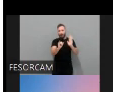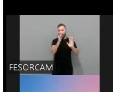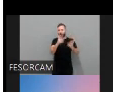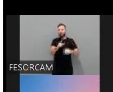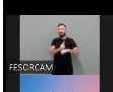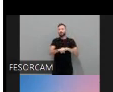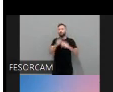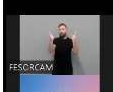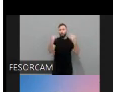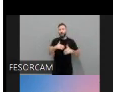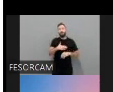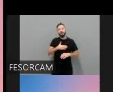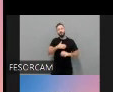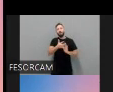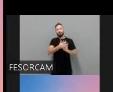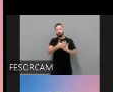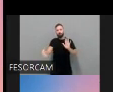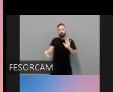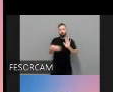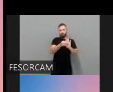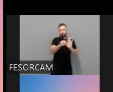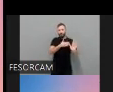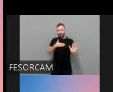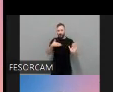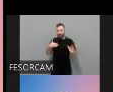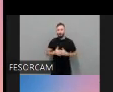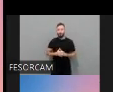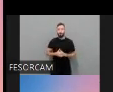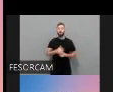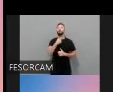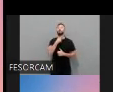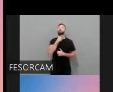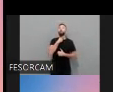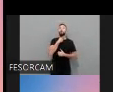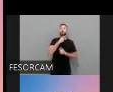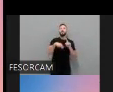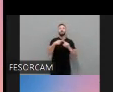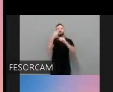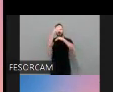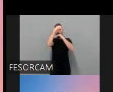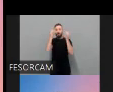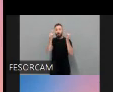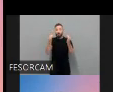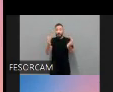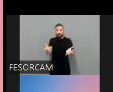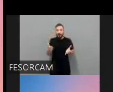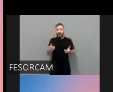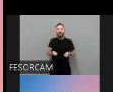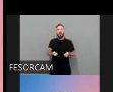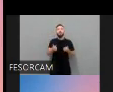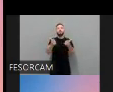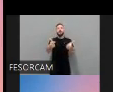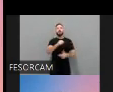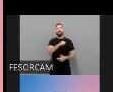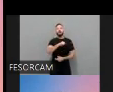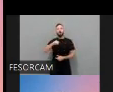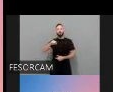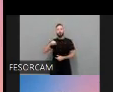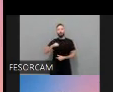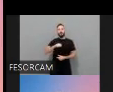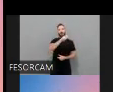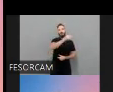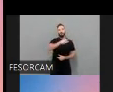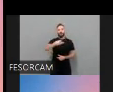pero bueno, aquí los tenéis recogidos. La logopedia en atención temprana garantiza la autonomía personal de la población infantil